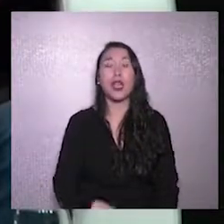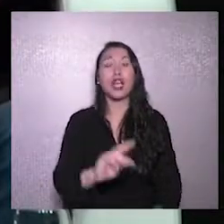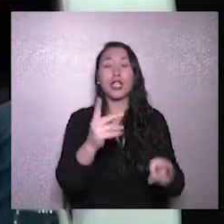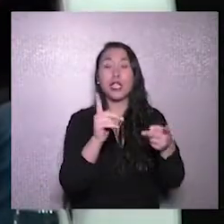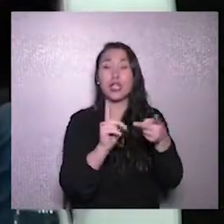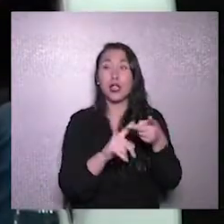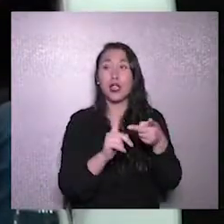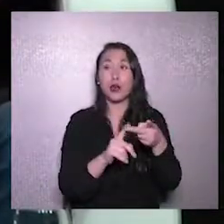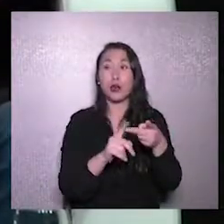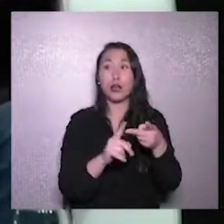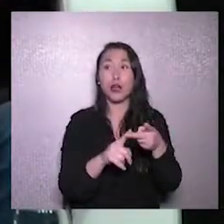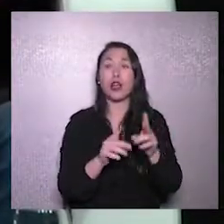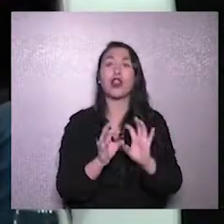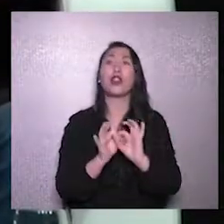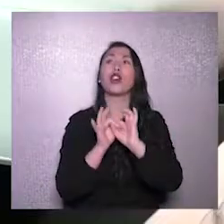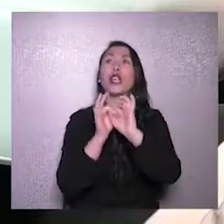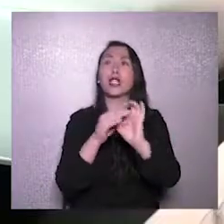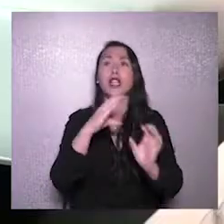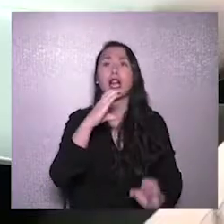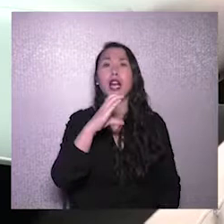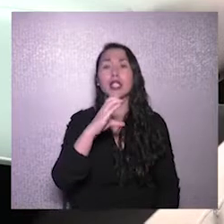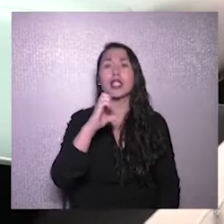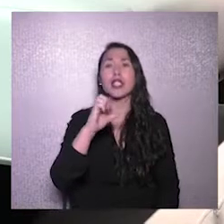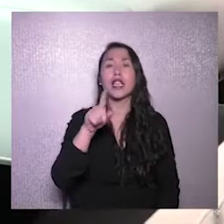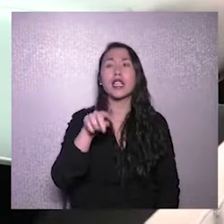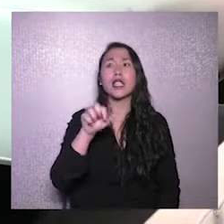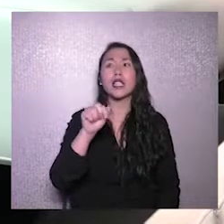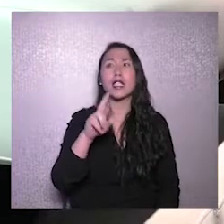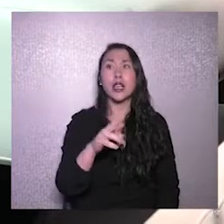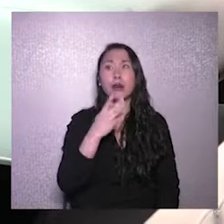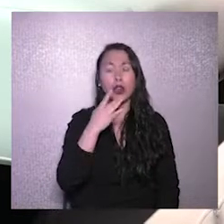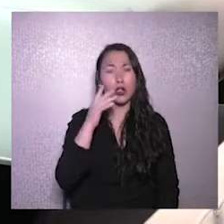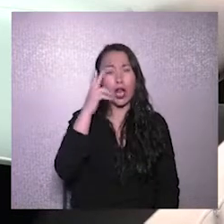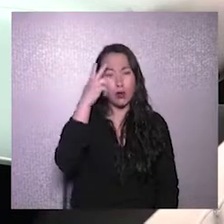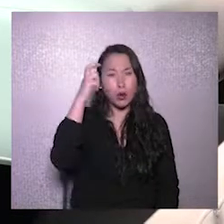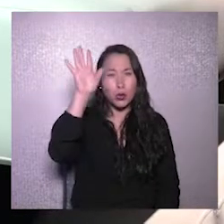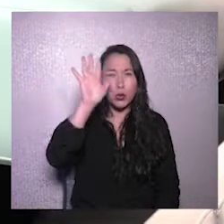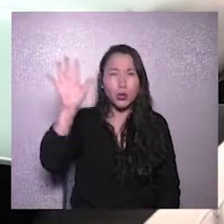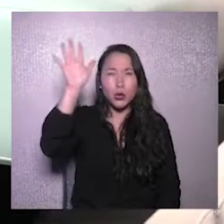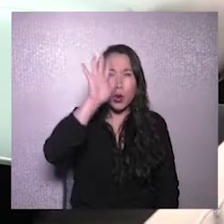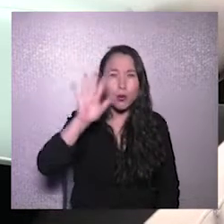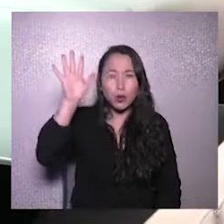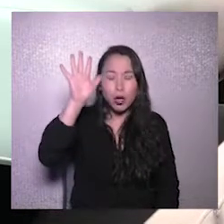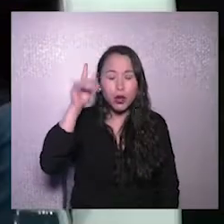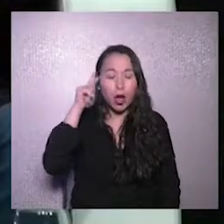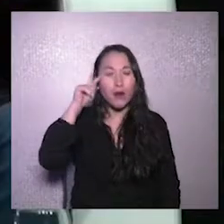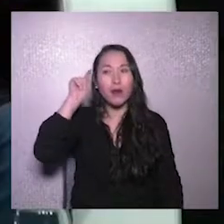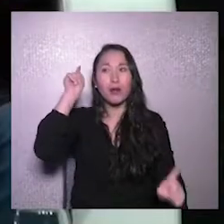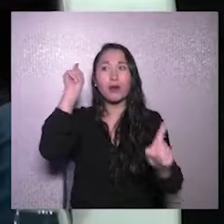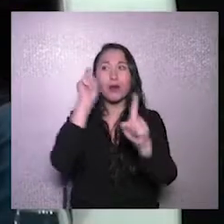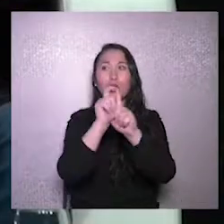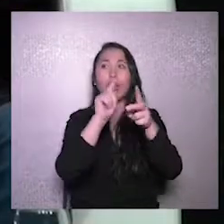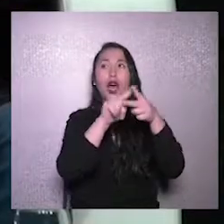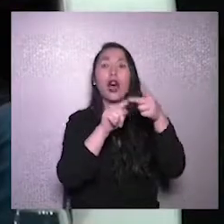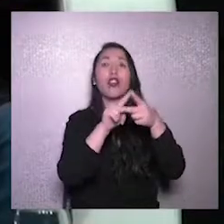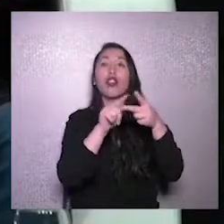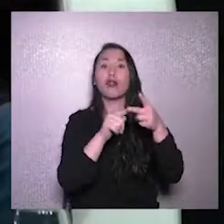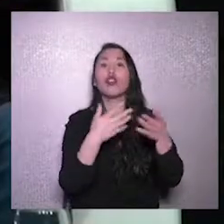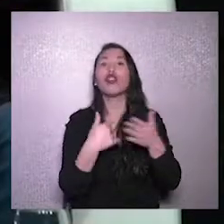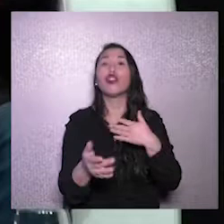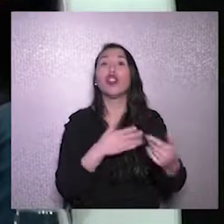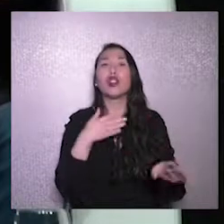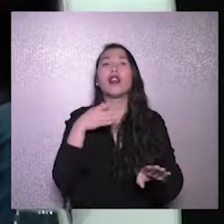aspecto. Doy las gracias a César, porque con la visión holística apunta directamente a dónde va el programa